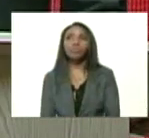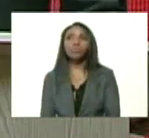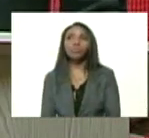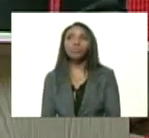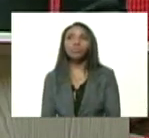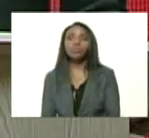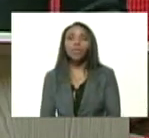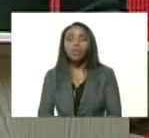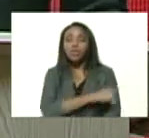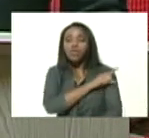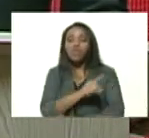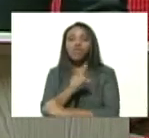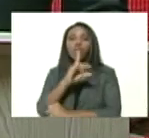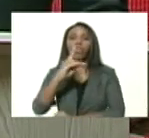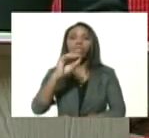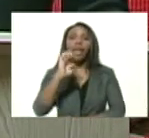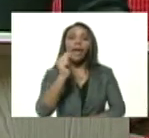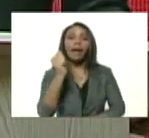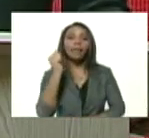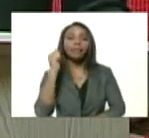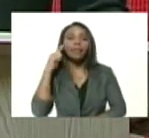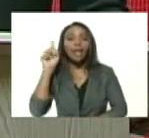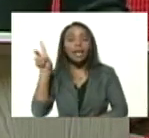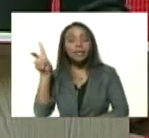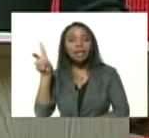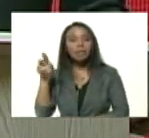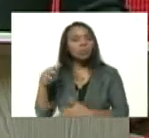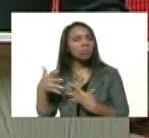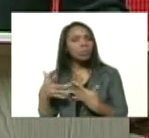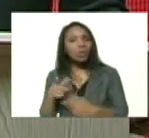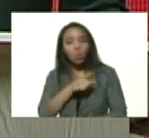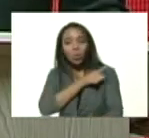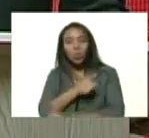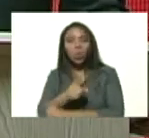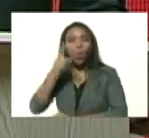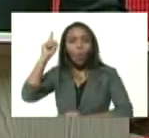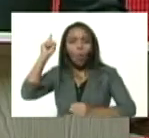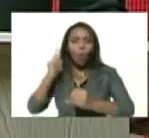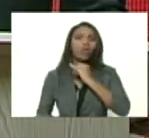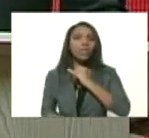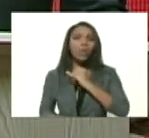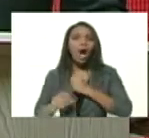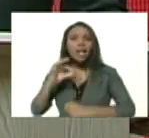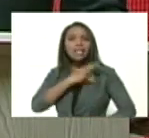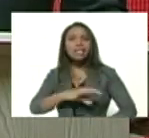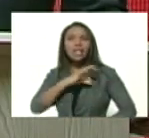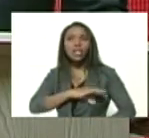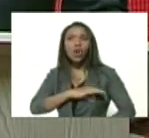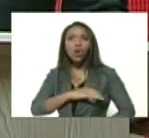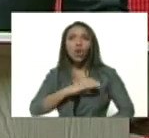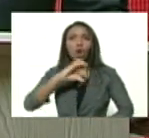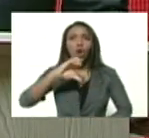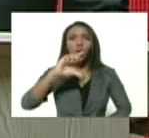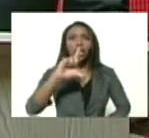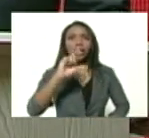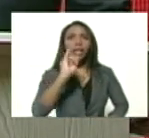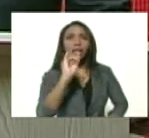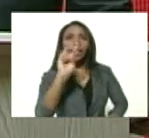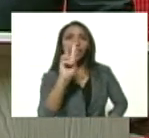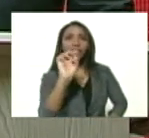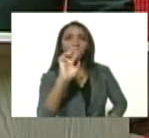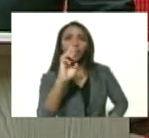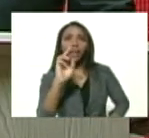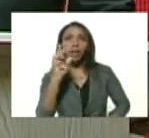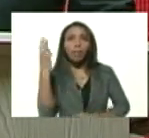ordena a la DEA que le dicte un ultimátum al señor Cliver Alcalá